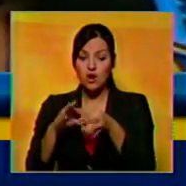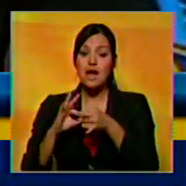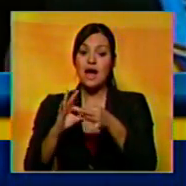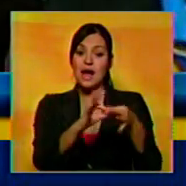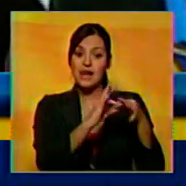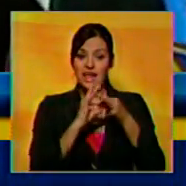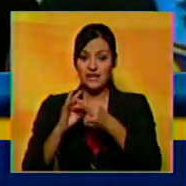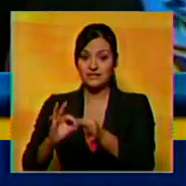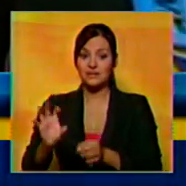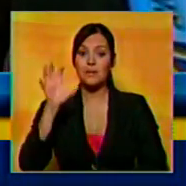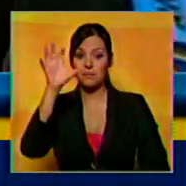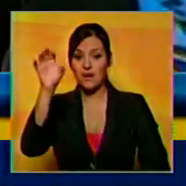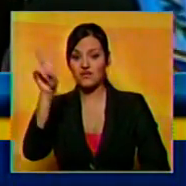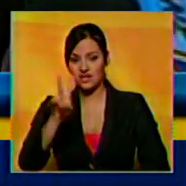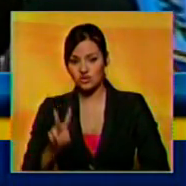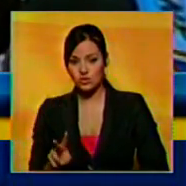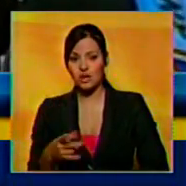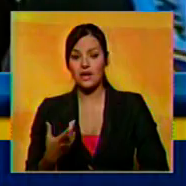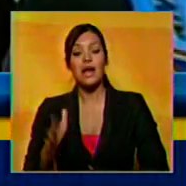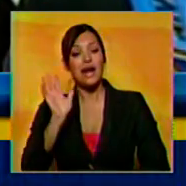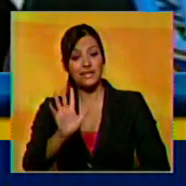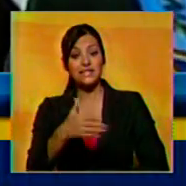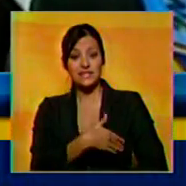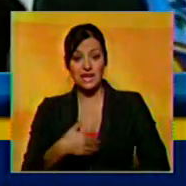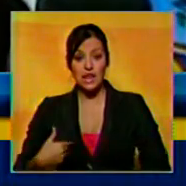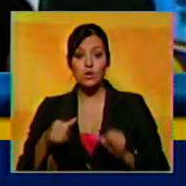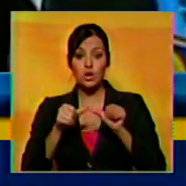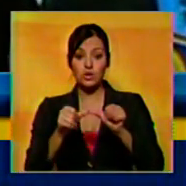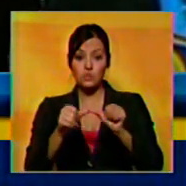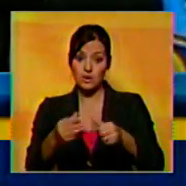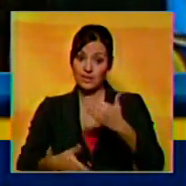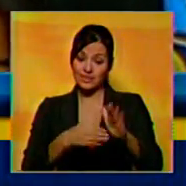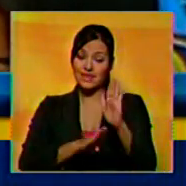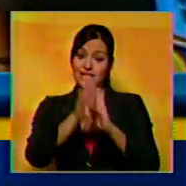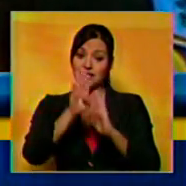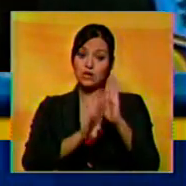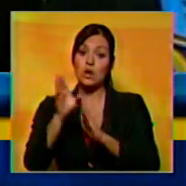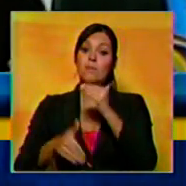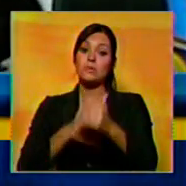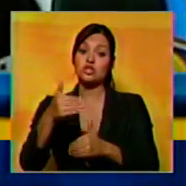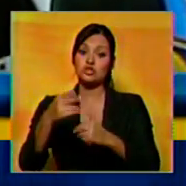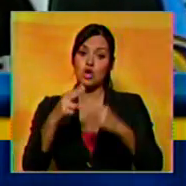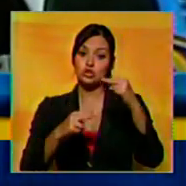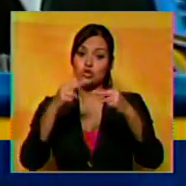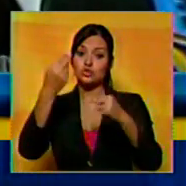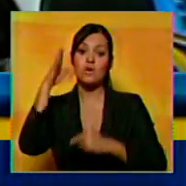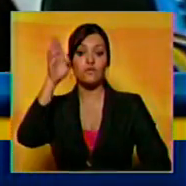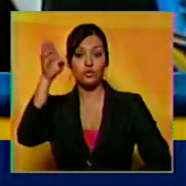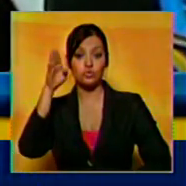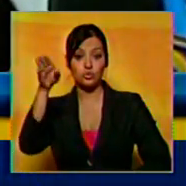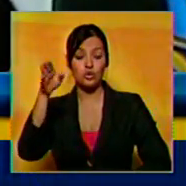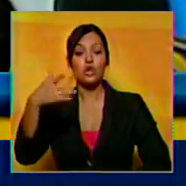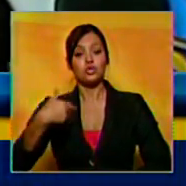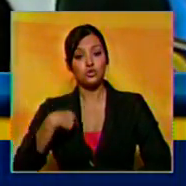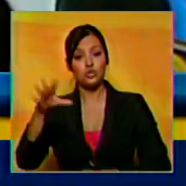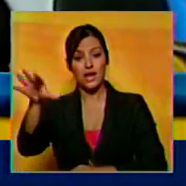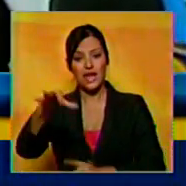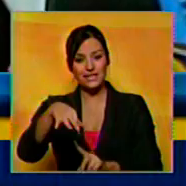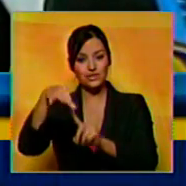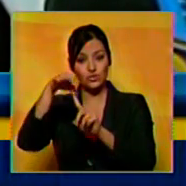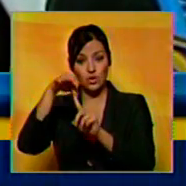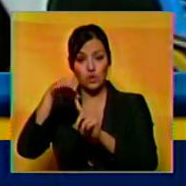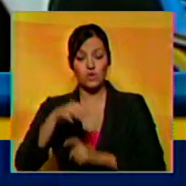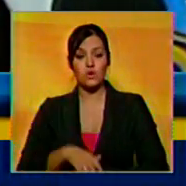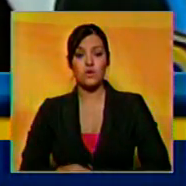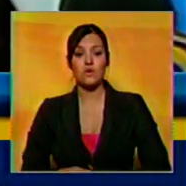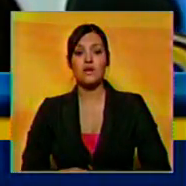de la Patria, la alianza de aquellos que queremos continuar avanzando por el proceso de construcción del futuro. Hemos escogido